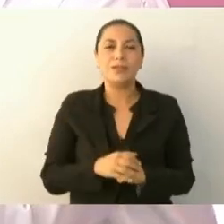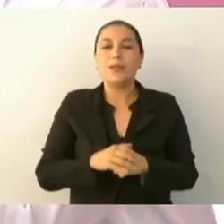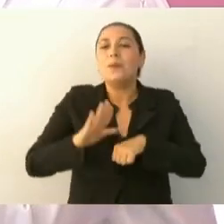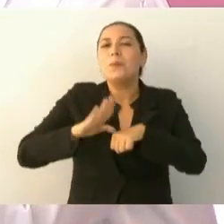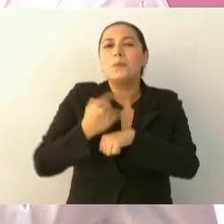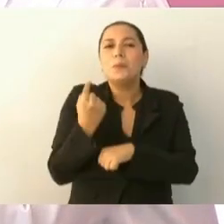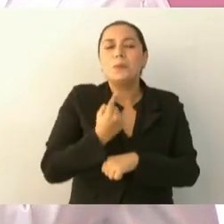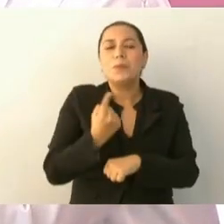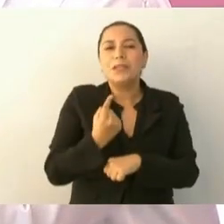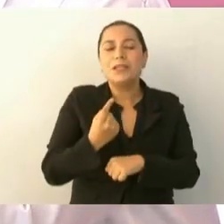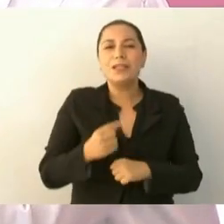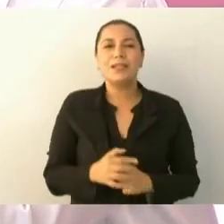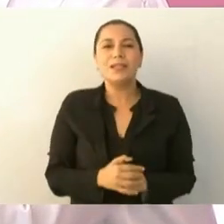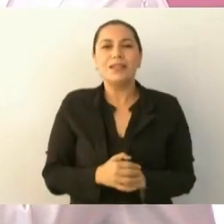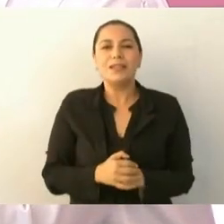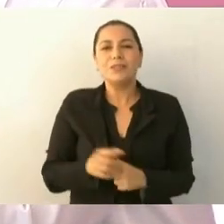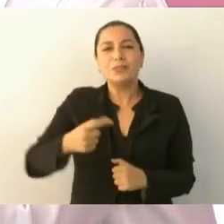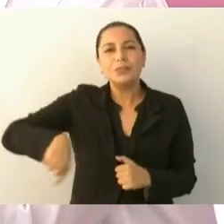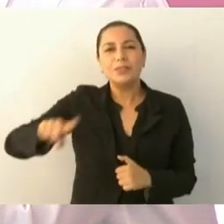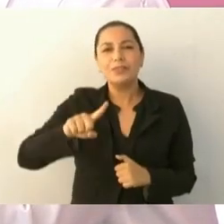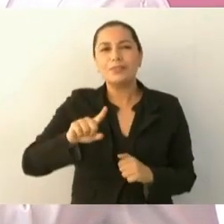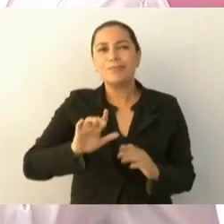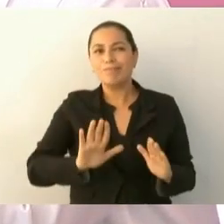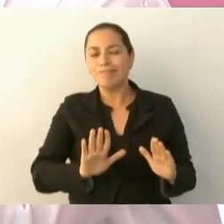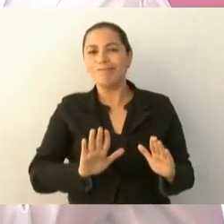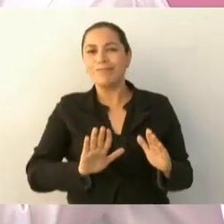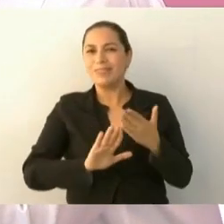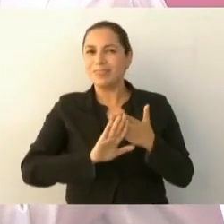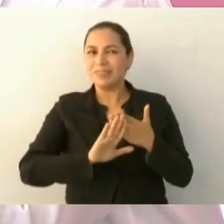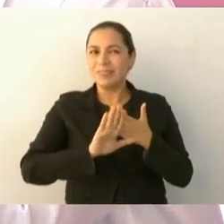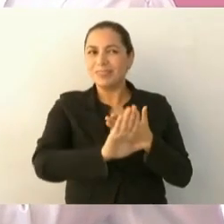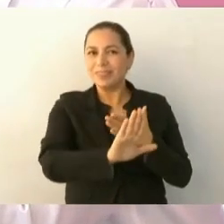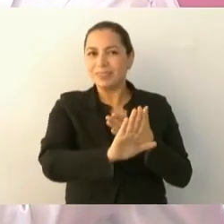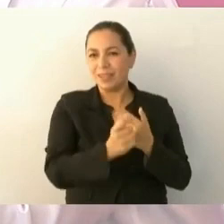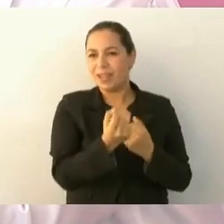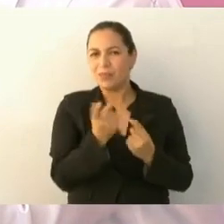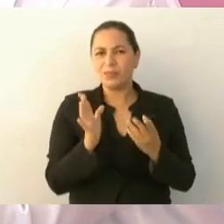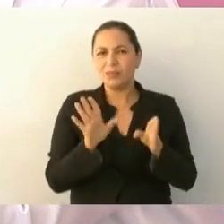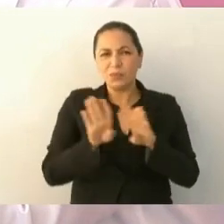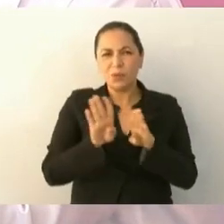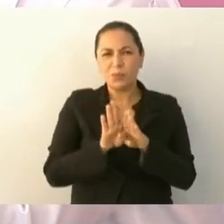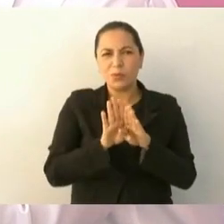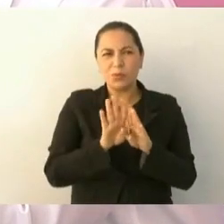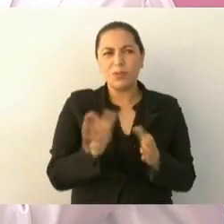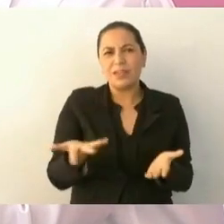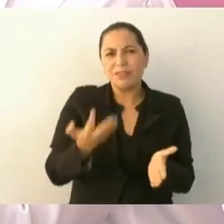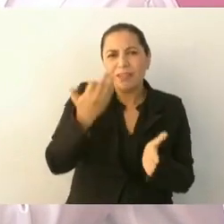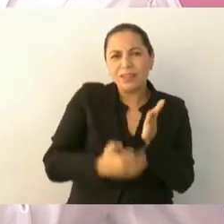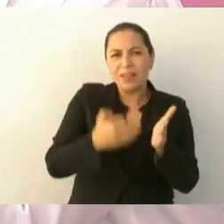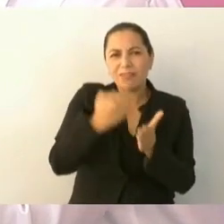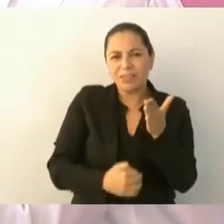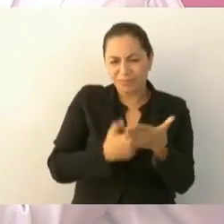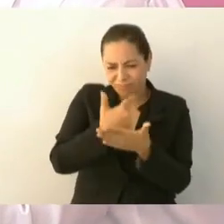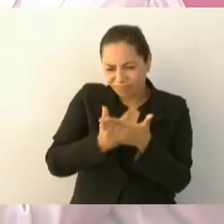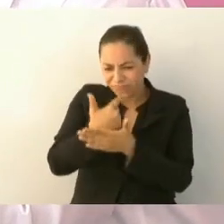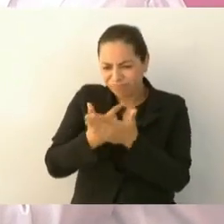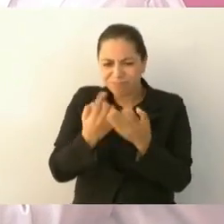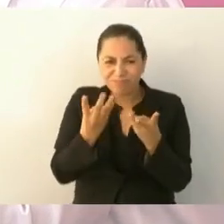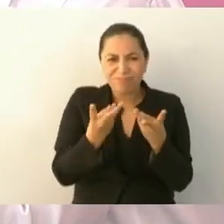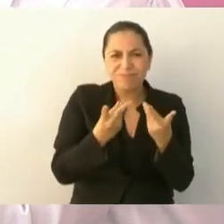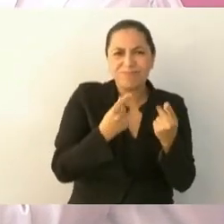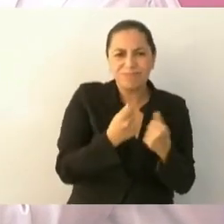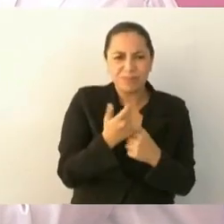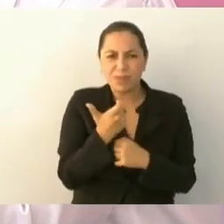porque se evita el que se fugue el dinero que es de todos en beneficio de